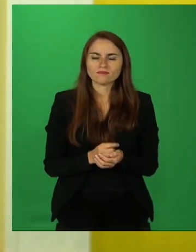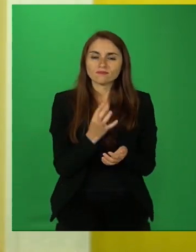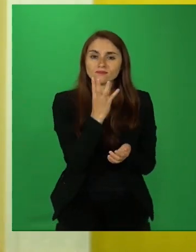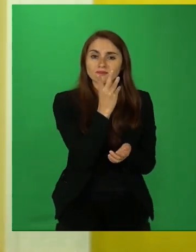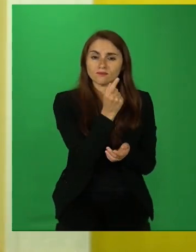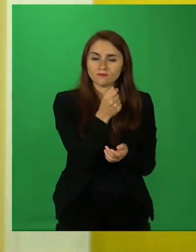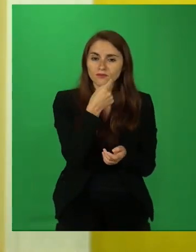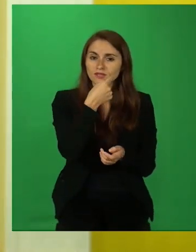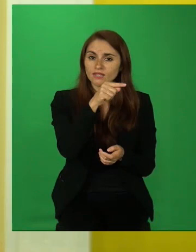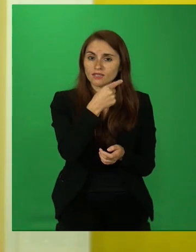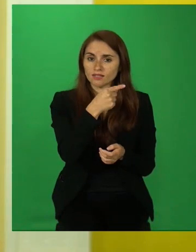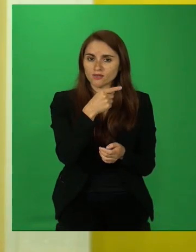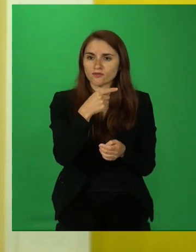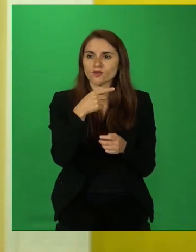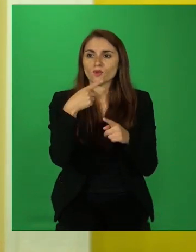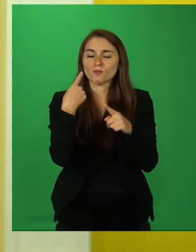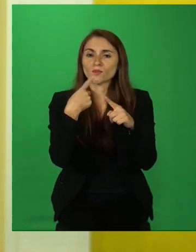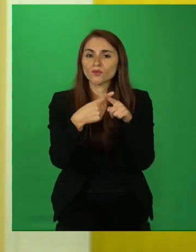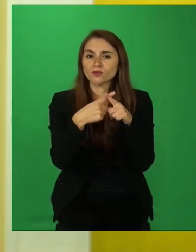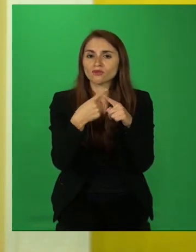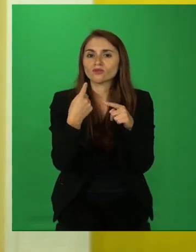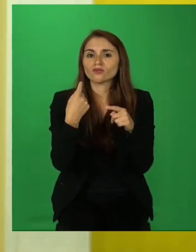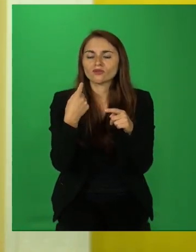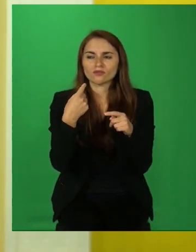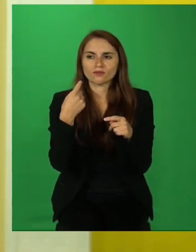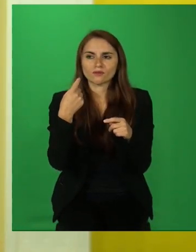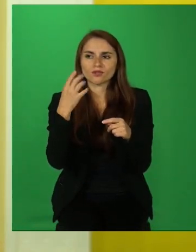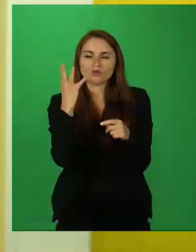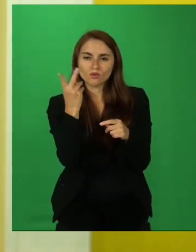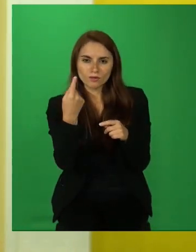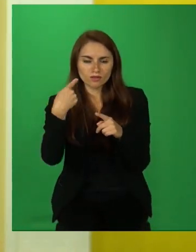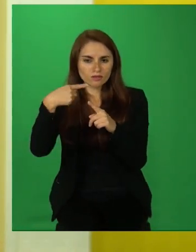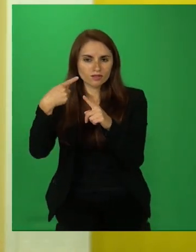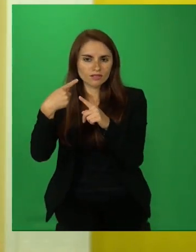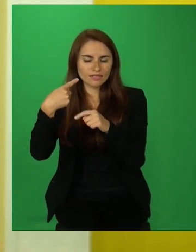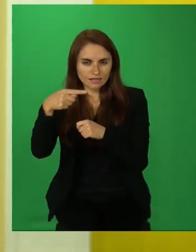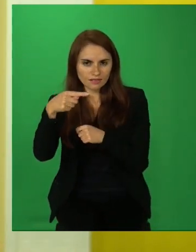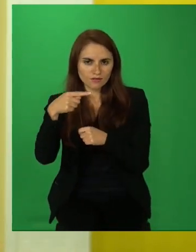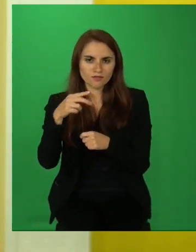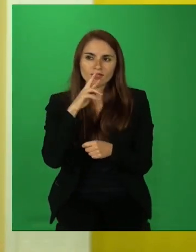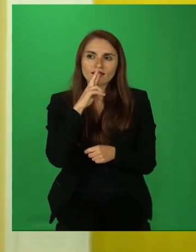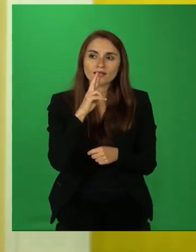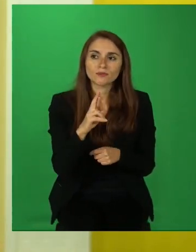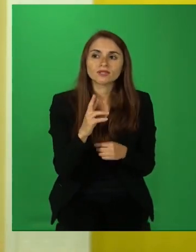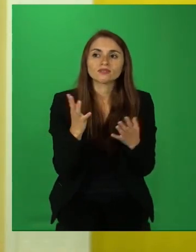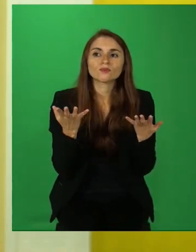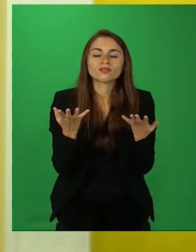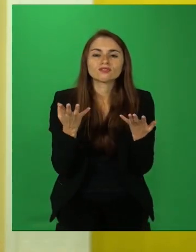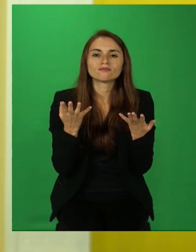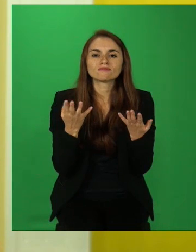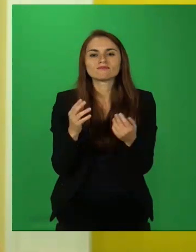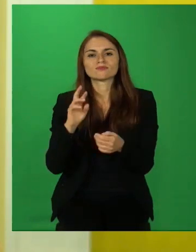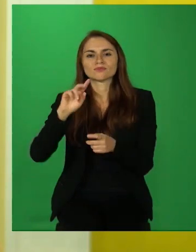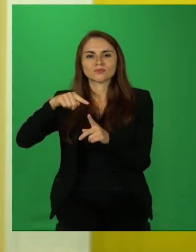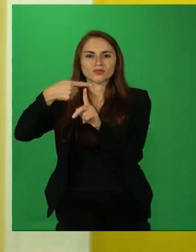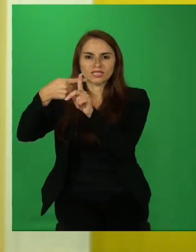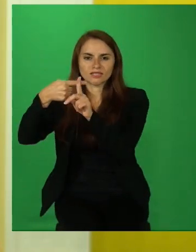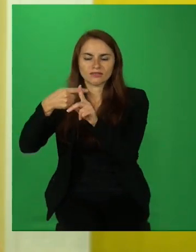negativo se está multiplicando con otro número y el resultado nos dio positivo